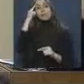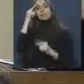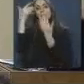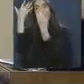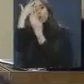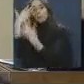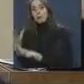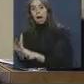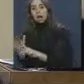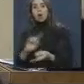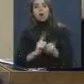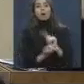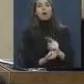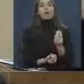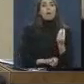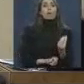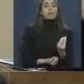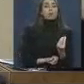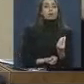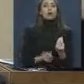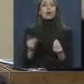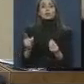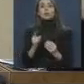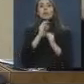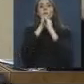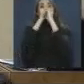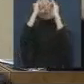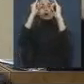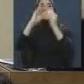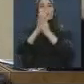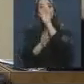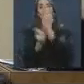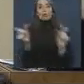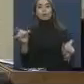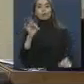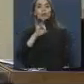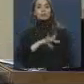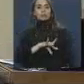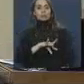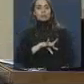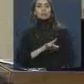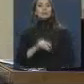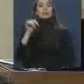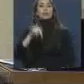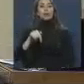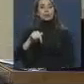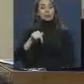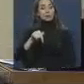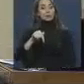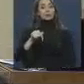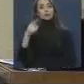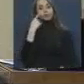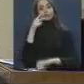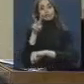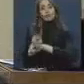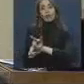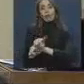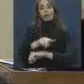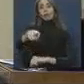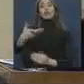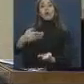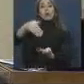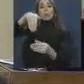bueno. También tendrán que rendir cuenta ante todos los chilenos por lo que hoy día serán hoy día testigos de su